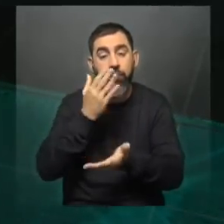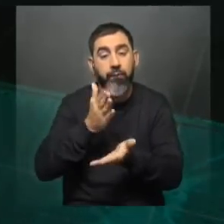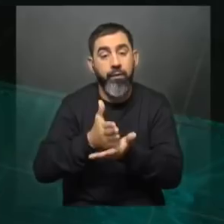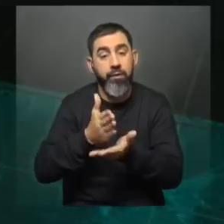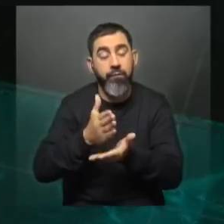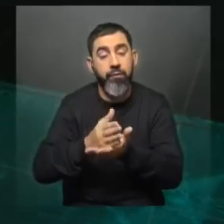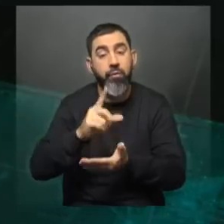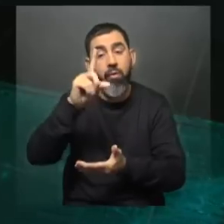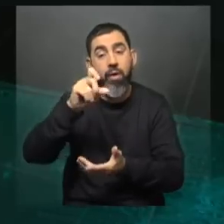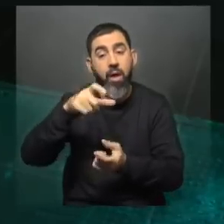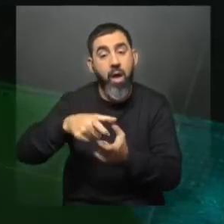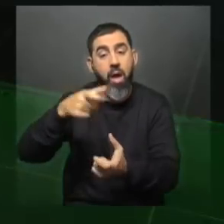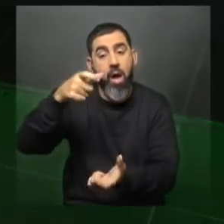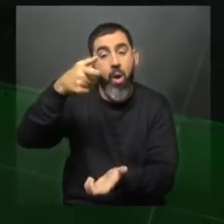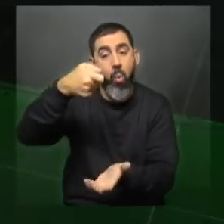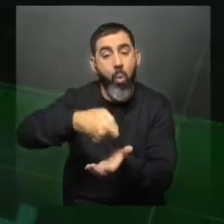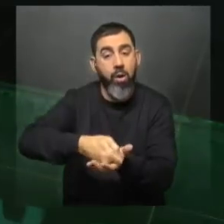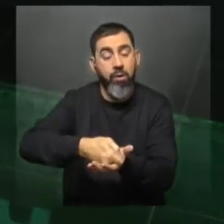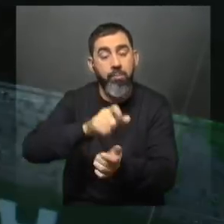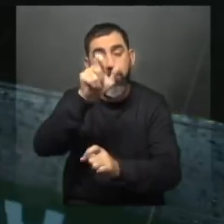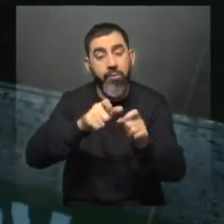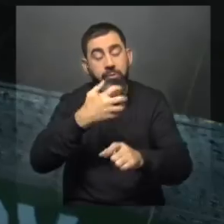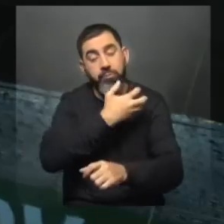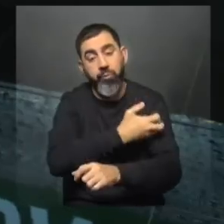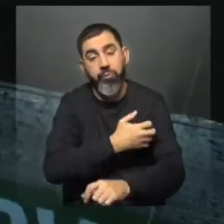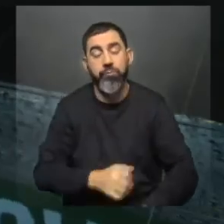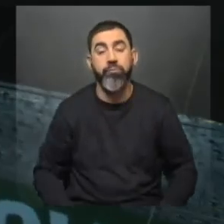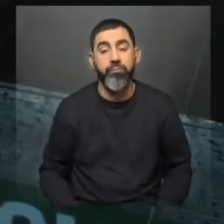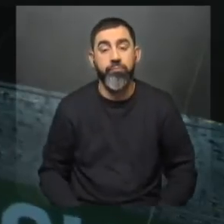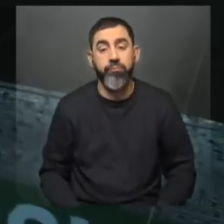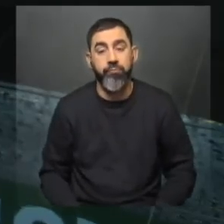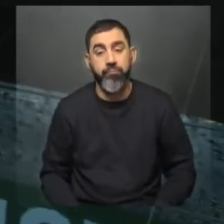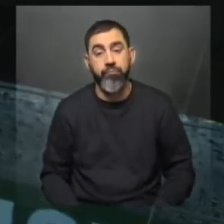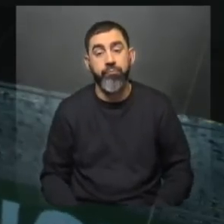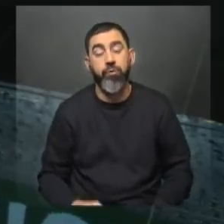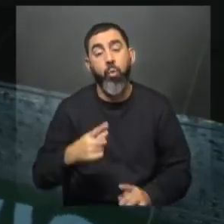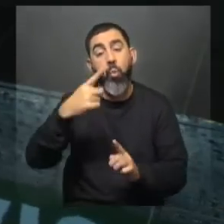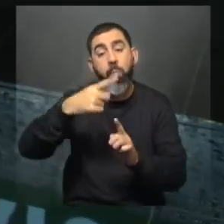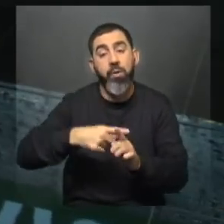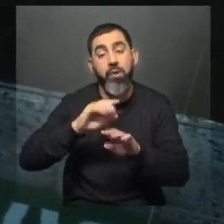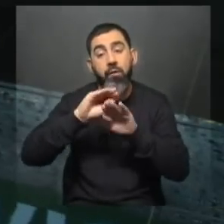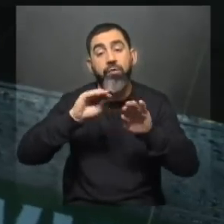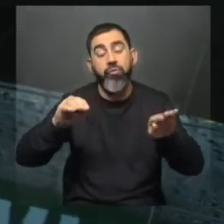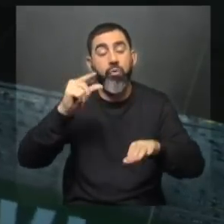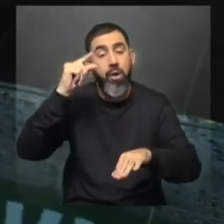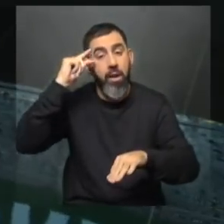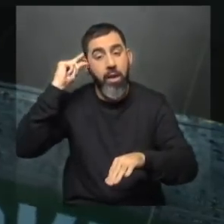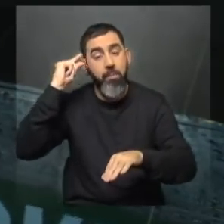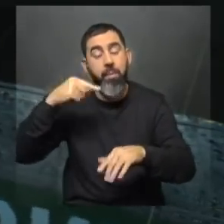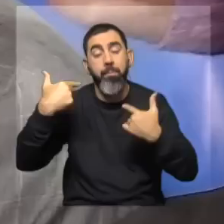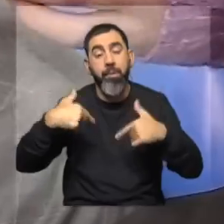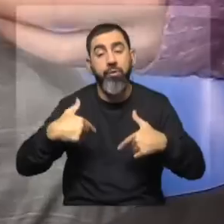de para comprar agua embotellada para las personas más vulnerables sí Esto será Durante un mes y decirlo anunciaba el ministro Martín